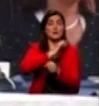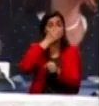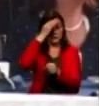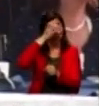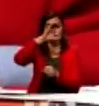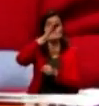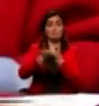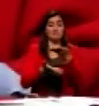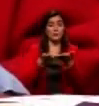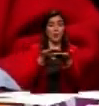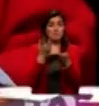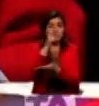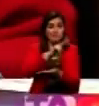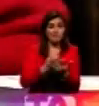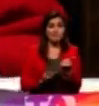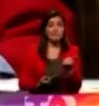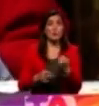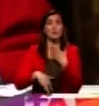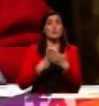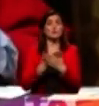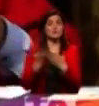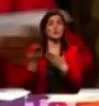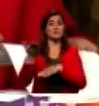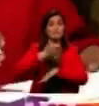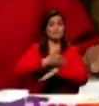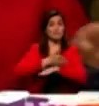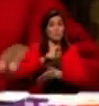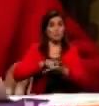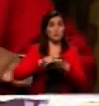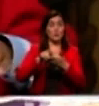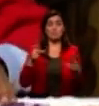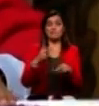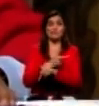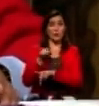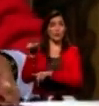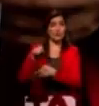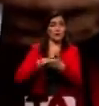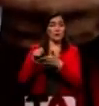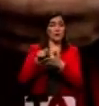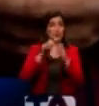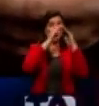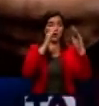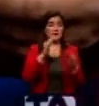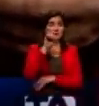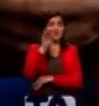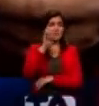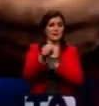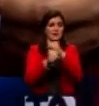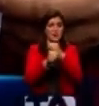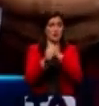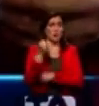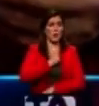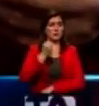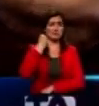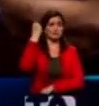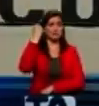es aún un misterio. Lo cierto es que una resistencia mayor se produjo respecto a la firma de este documento que entrega a la CONAIE derechos sobre una sede que hoy